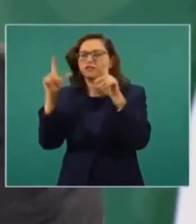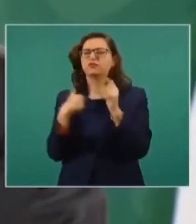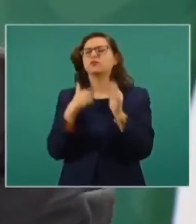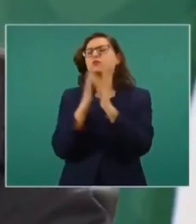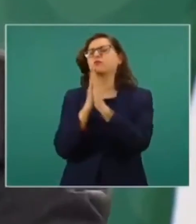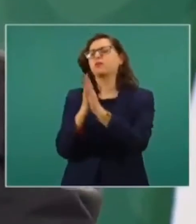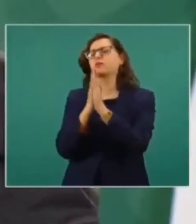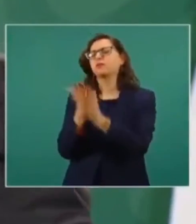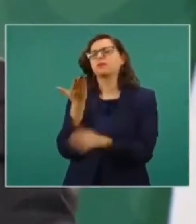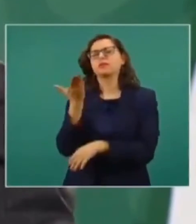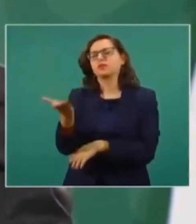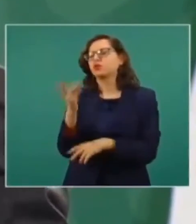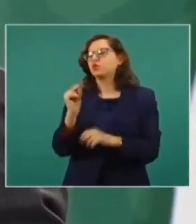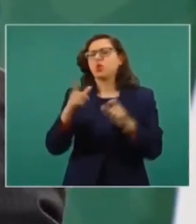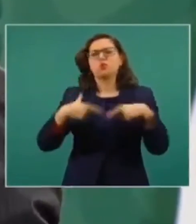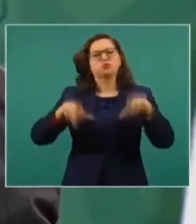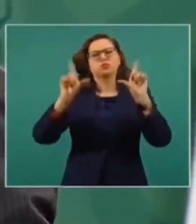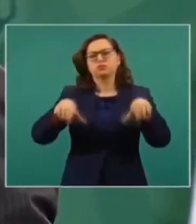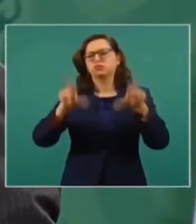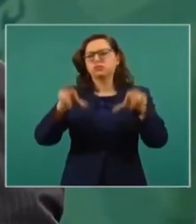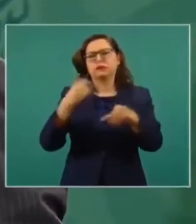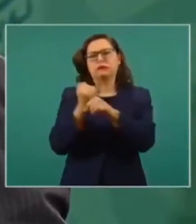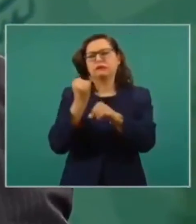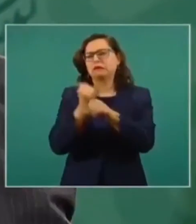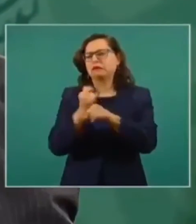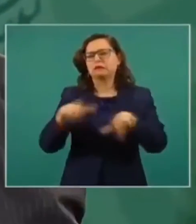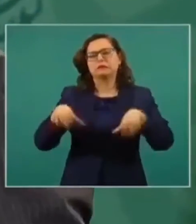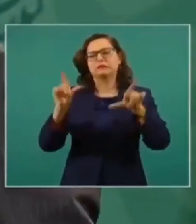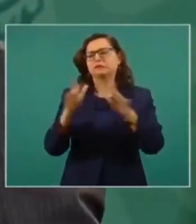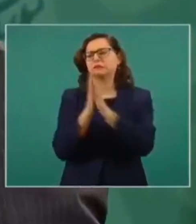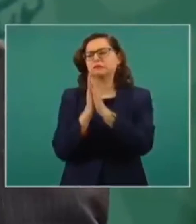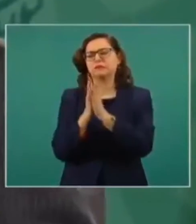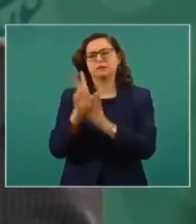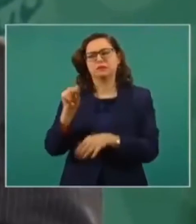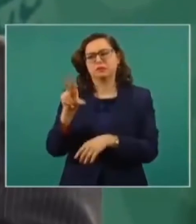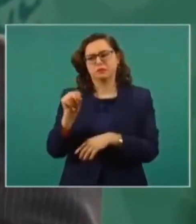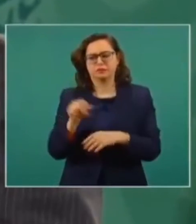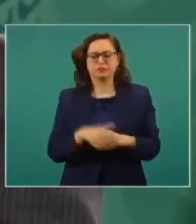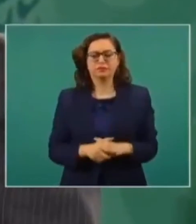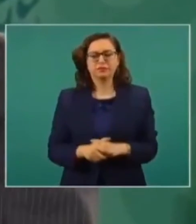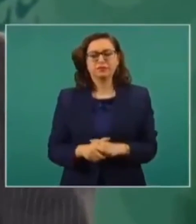Electoral, le pidió a los trabajadores no subir las imágenes con su persona.